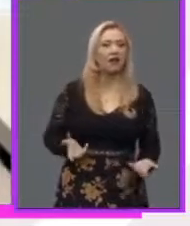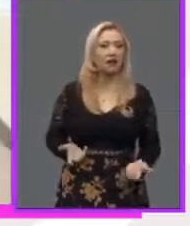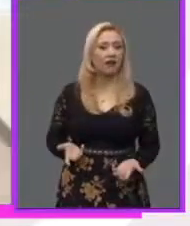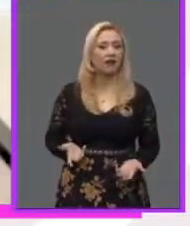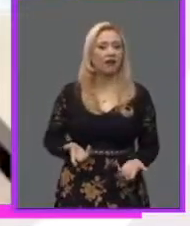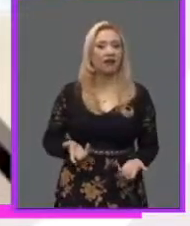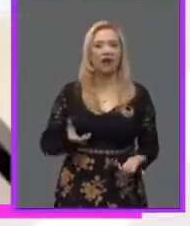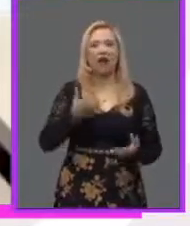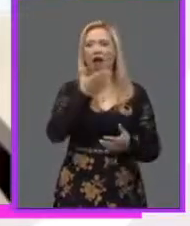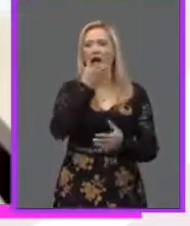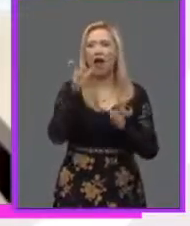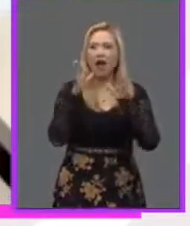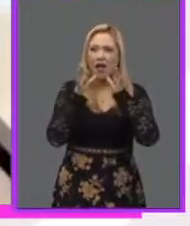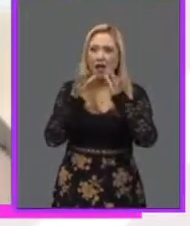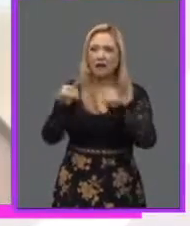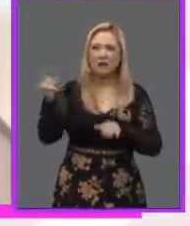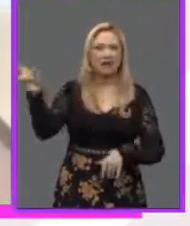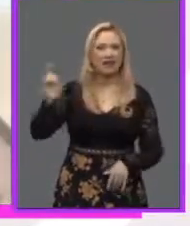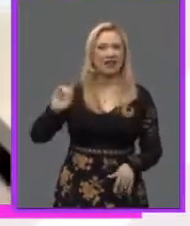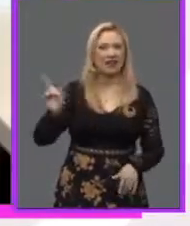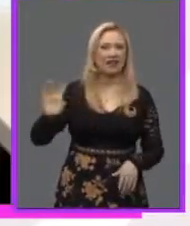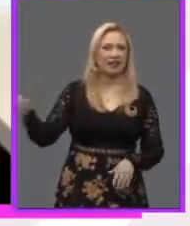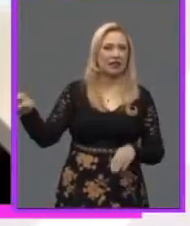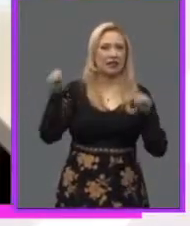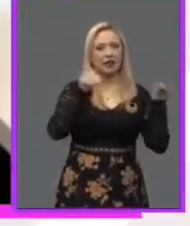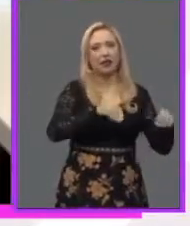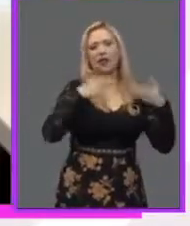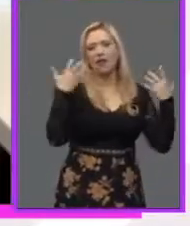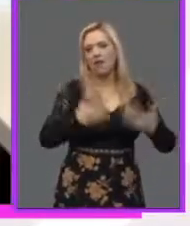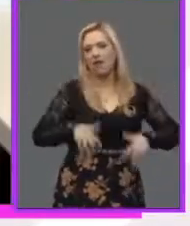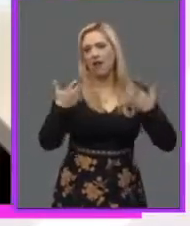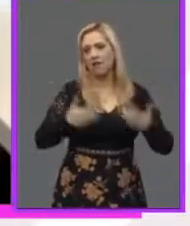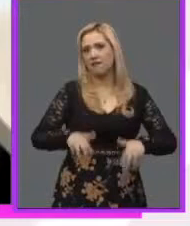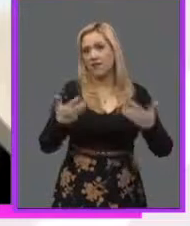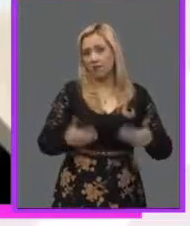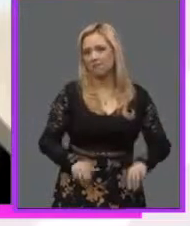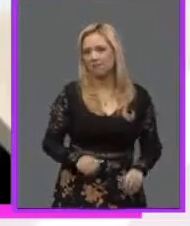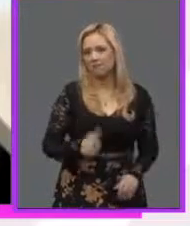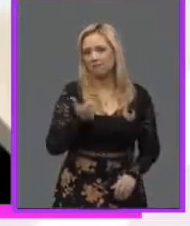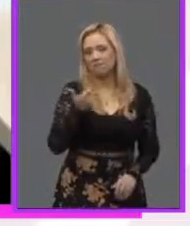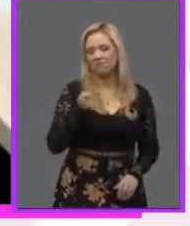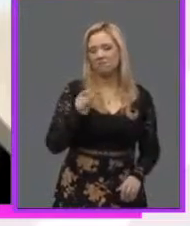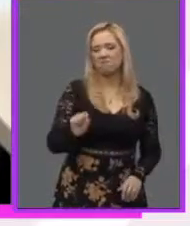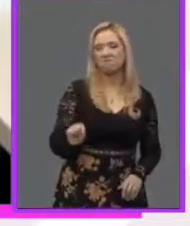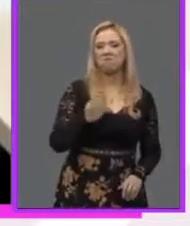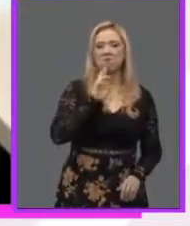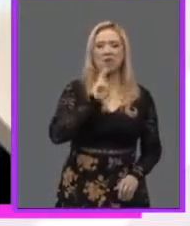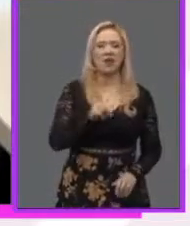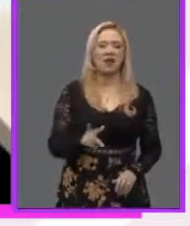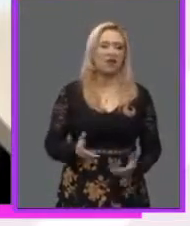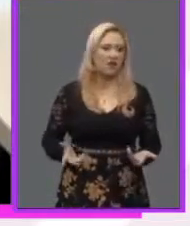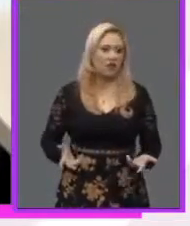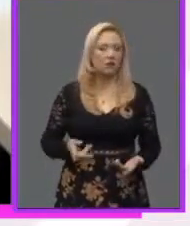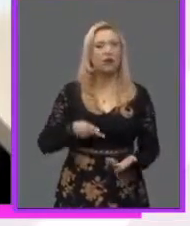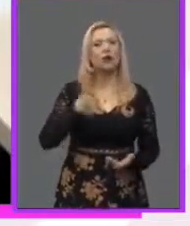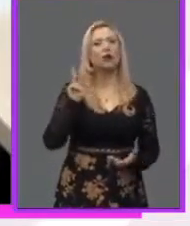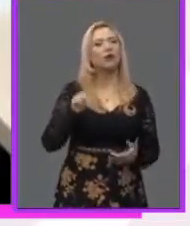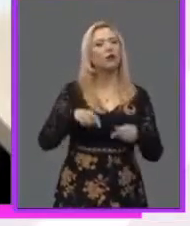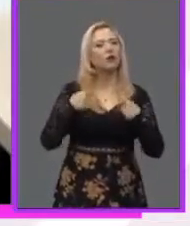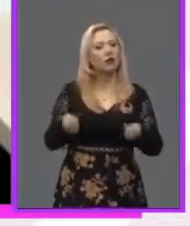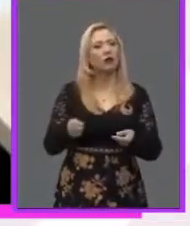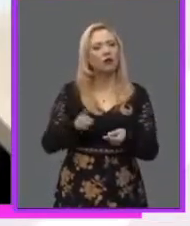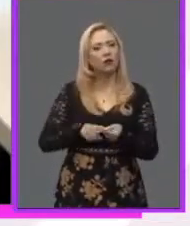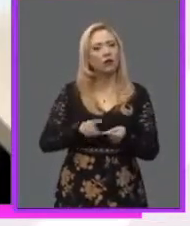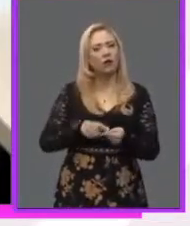este llamado abandono al campo con la idea de que no, mejor que trabajen en las fábricas, en las grandes ciudades, pero no se les daba facilidades